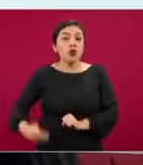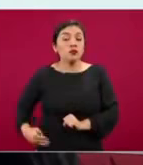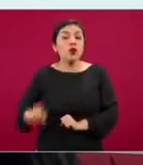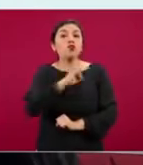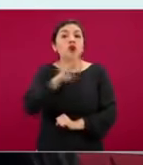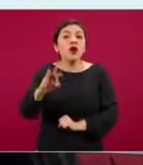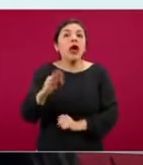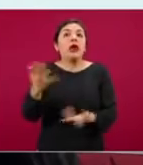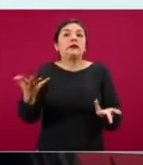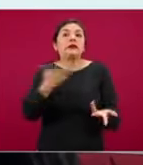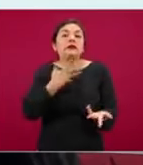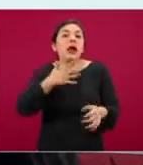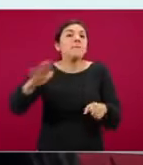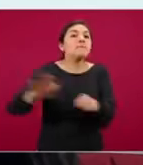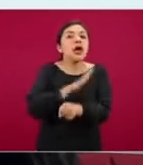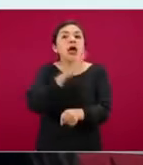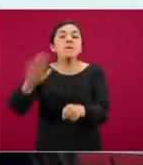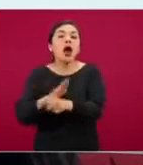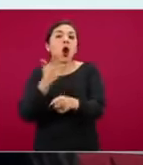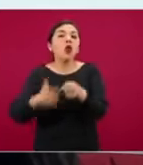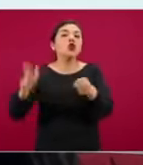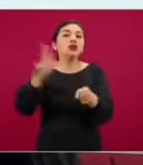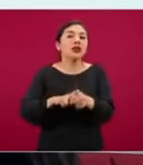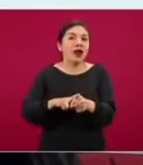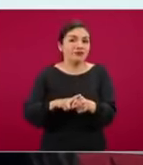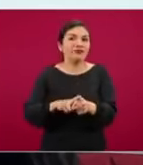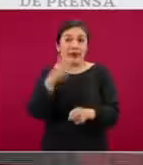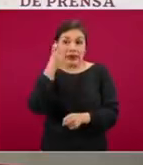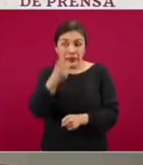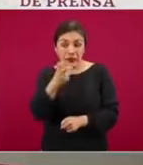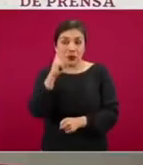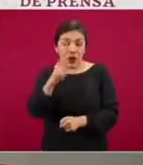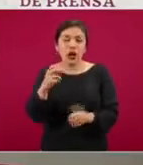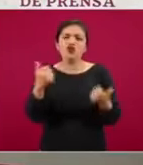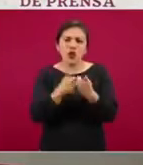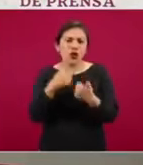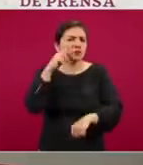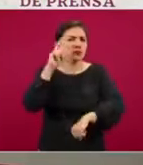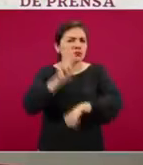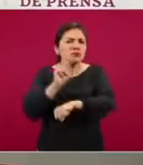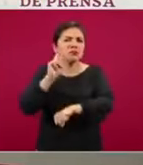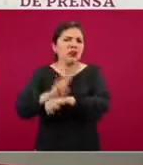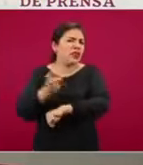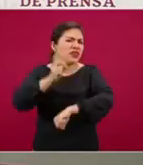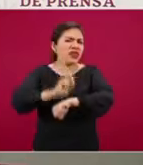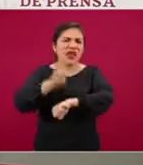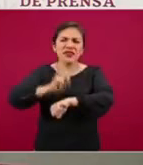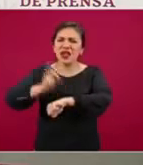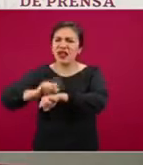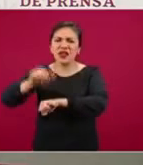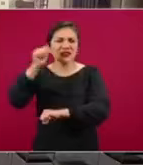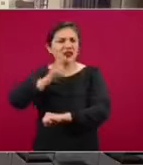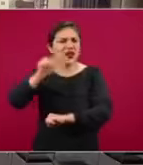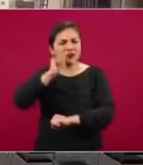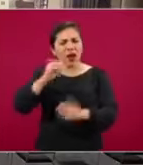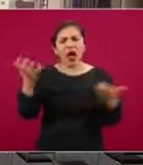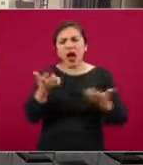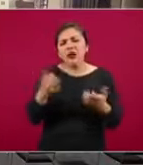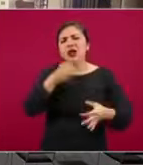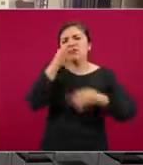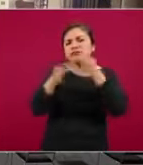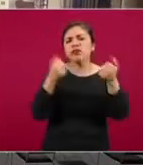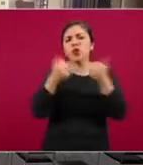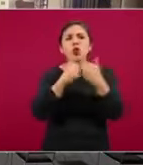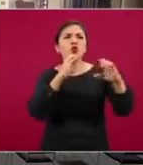podamos empezar a tener ya saturación de hospitales. Esto es algo que se monitorea de manera diaria, constante, se está en